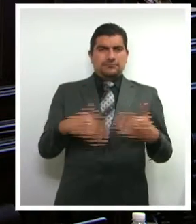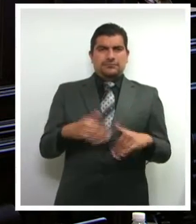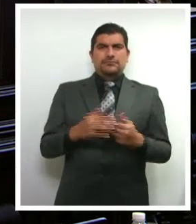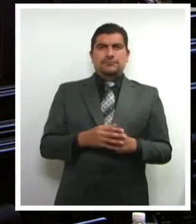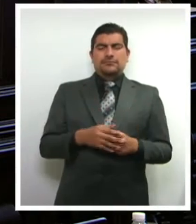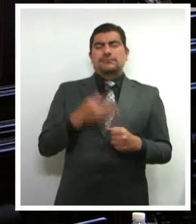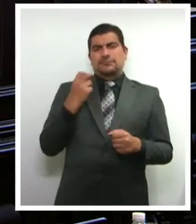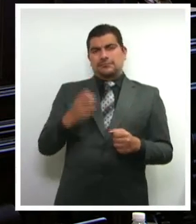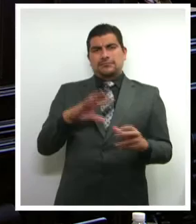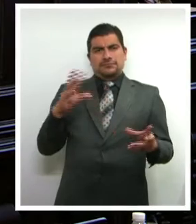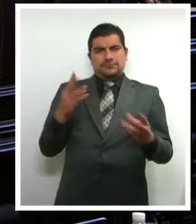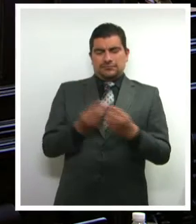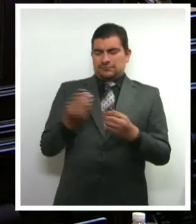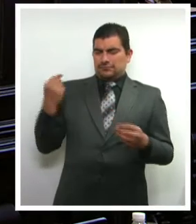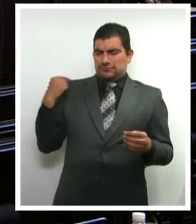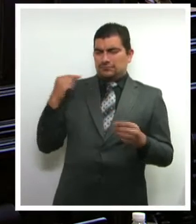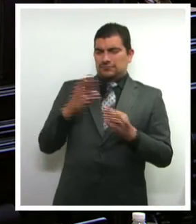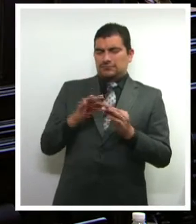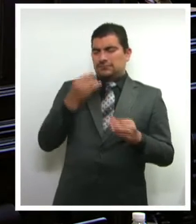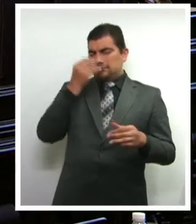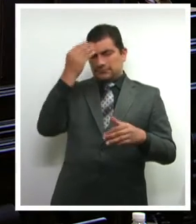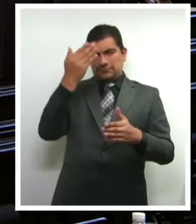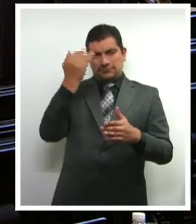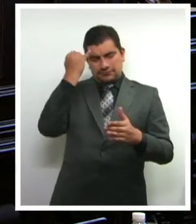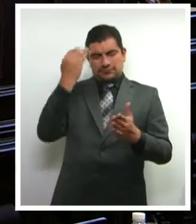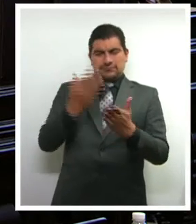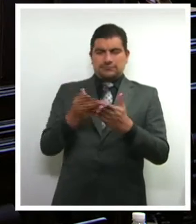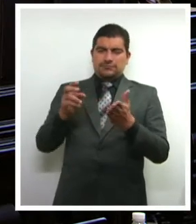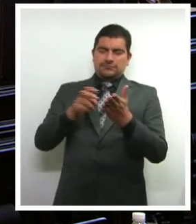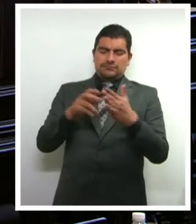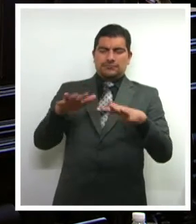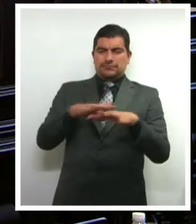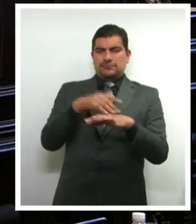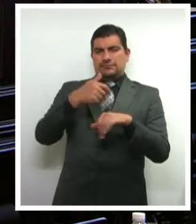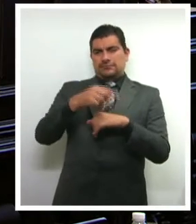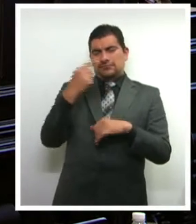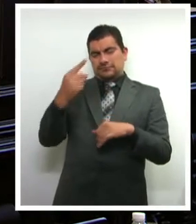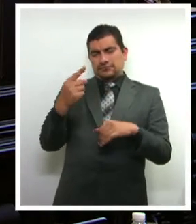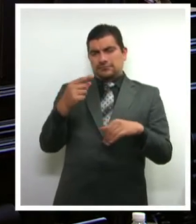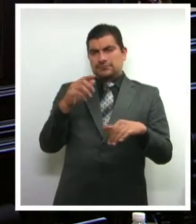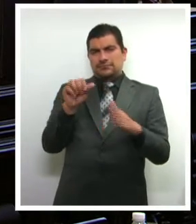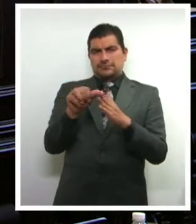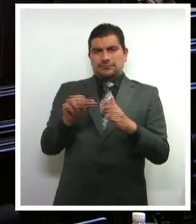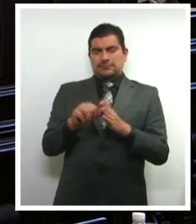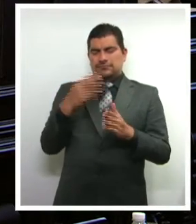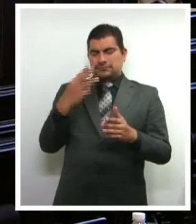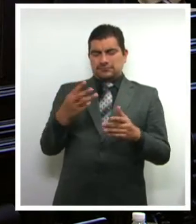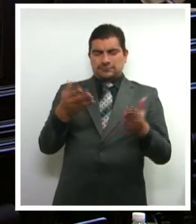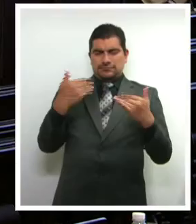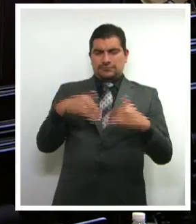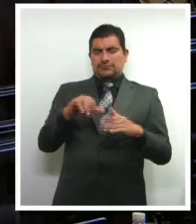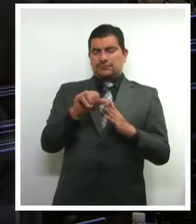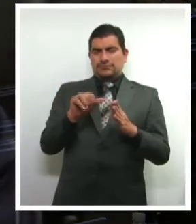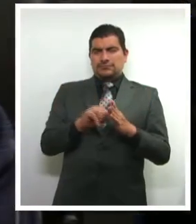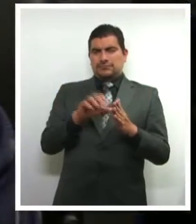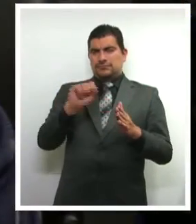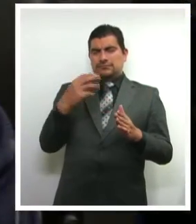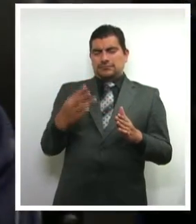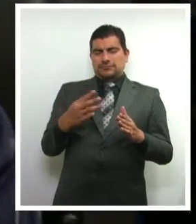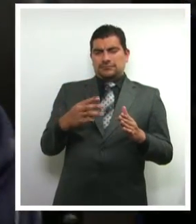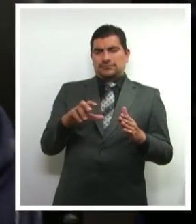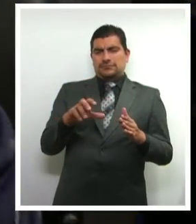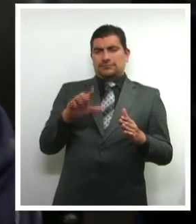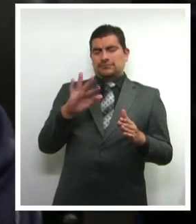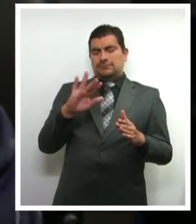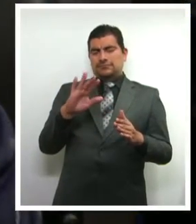Por lo anterior, se propone reformar el numeral 1 del artículo 3 y el artículo 63 de la